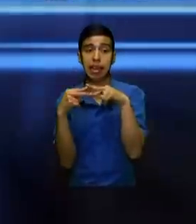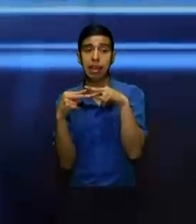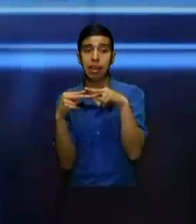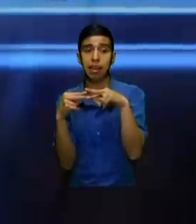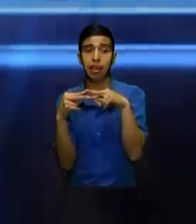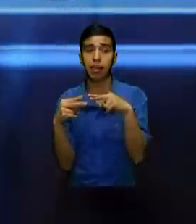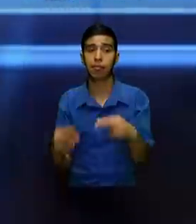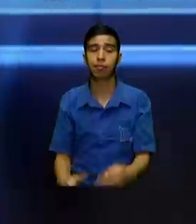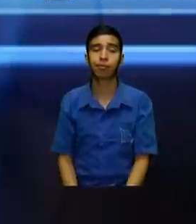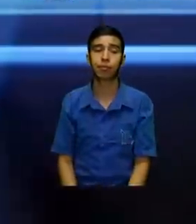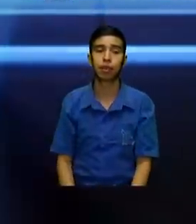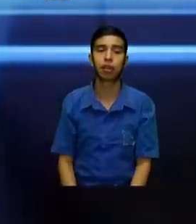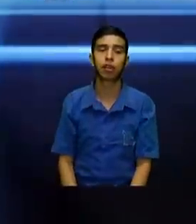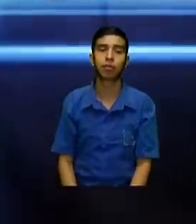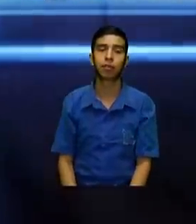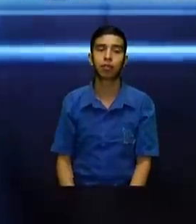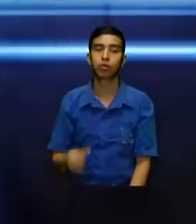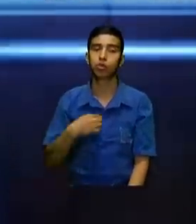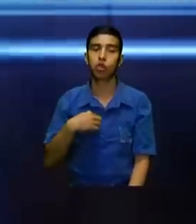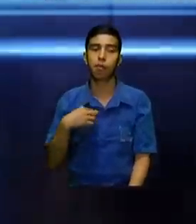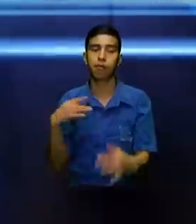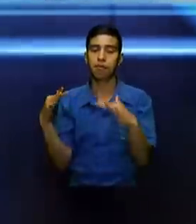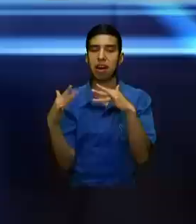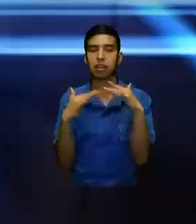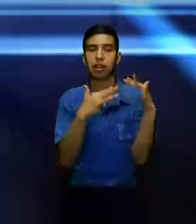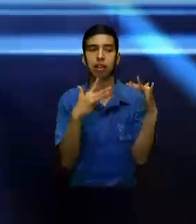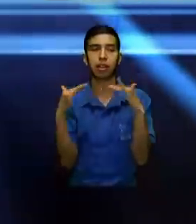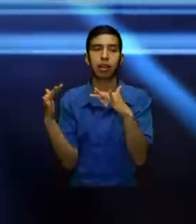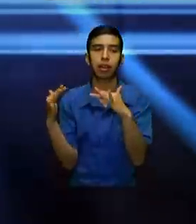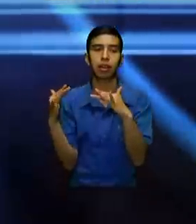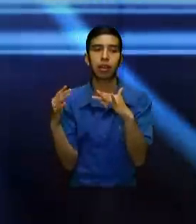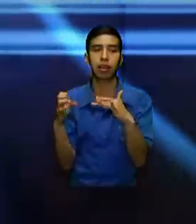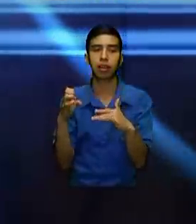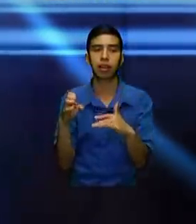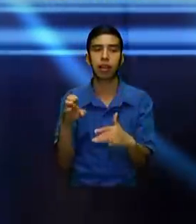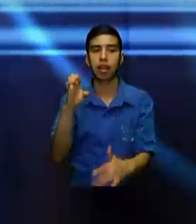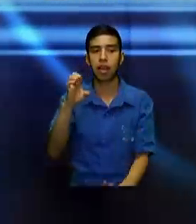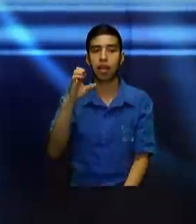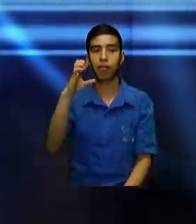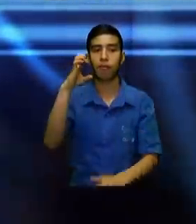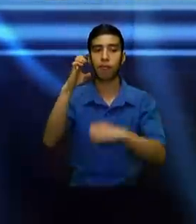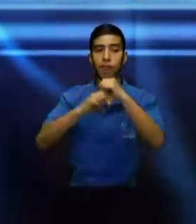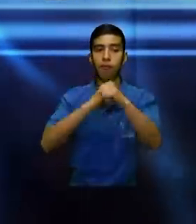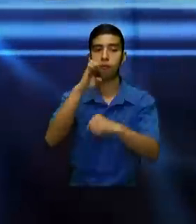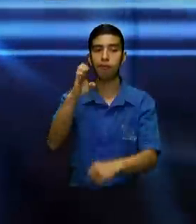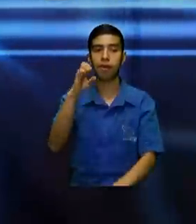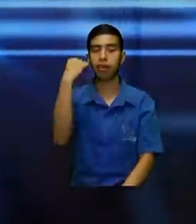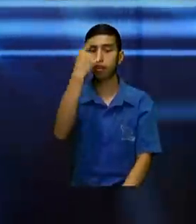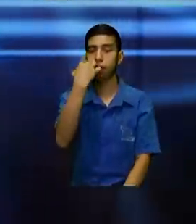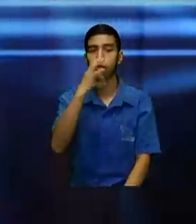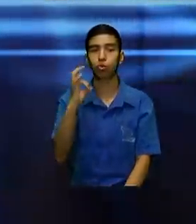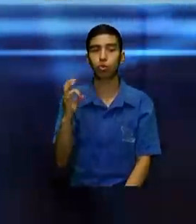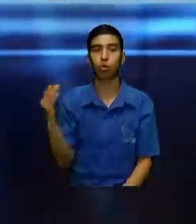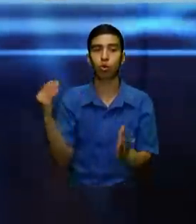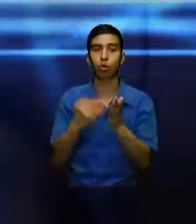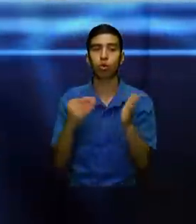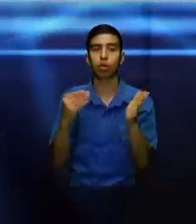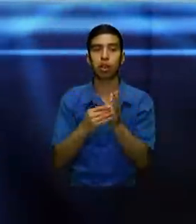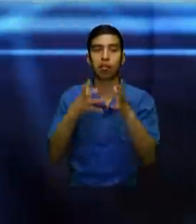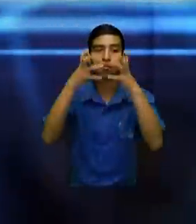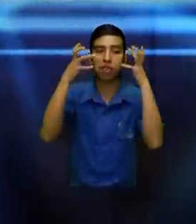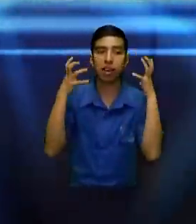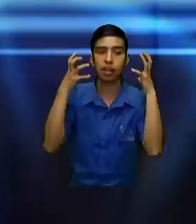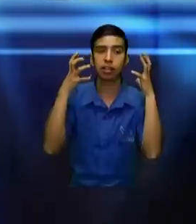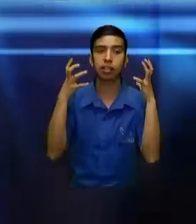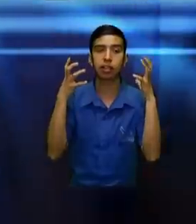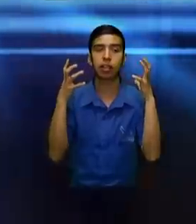cinco. Si como hombre batallé en Éfeso contra fieras, ¿qué me aprovecha? Si los muertos no resucitan, comamos